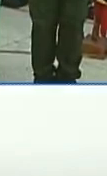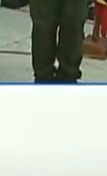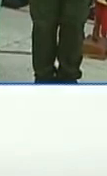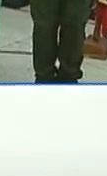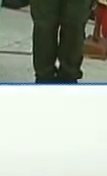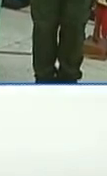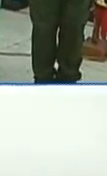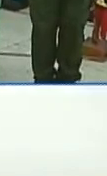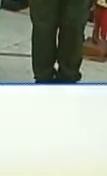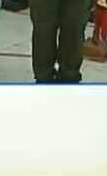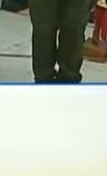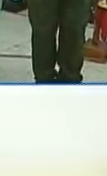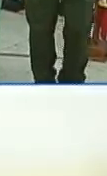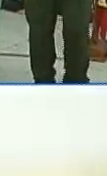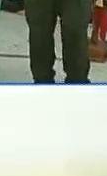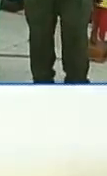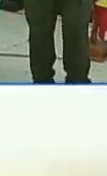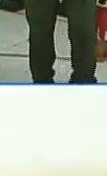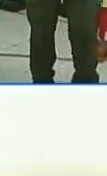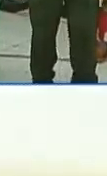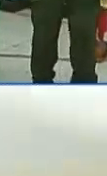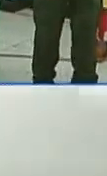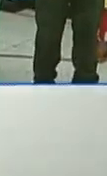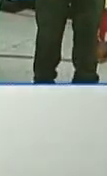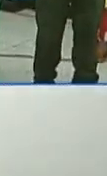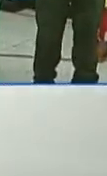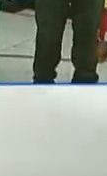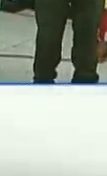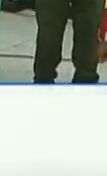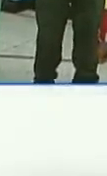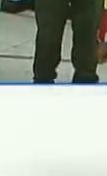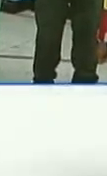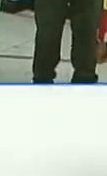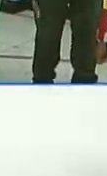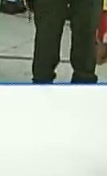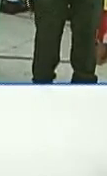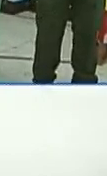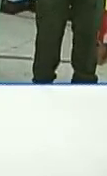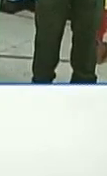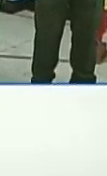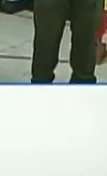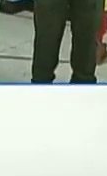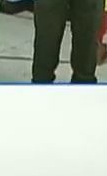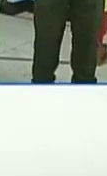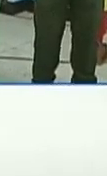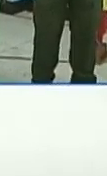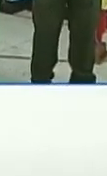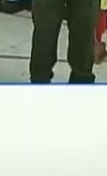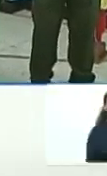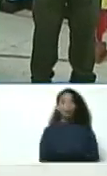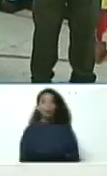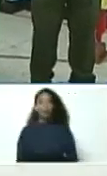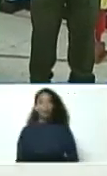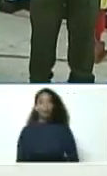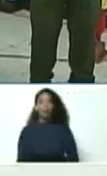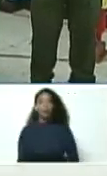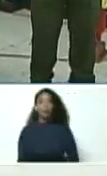candidatura presidencial y su promesa principal es privatizar todo. Dice que va a privatizar hasta